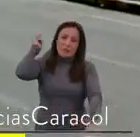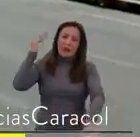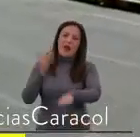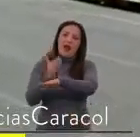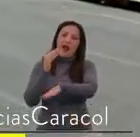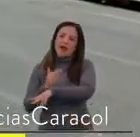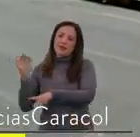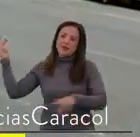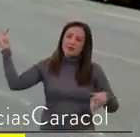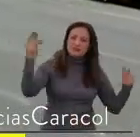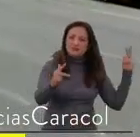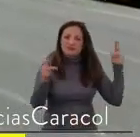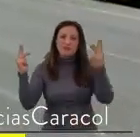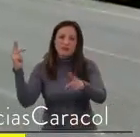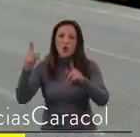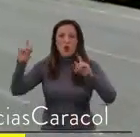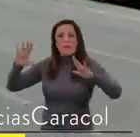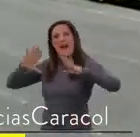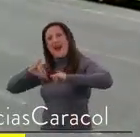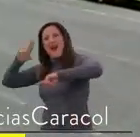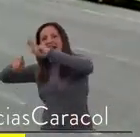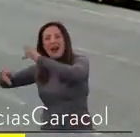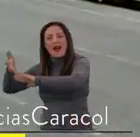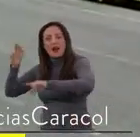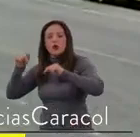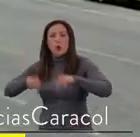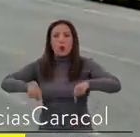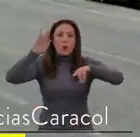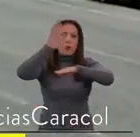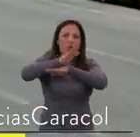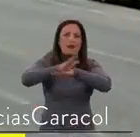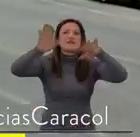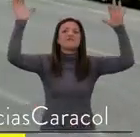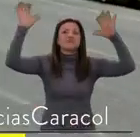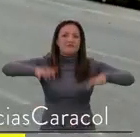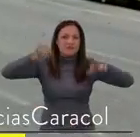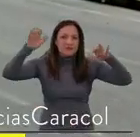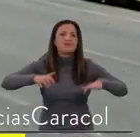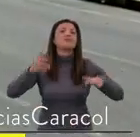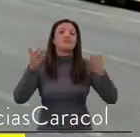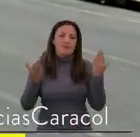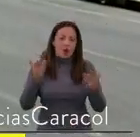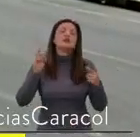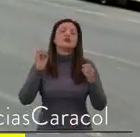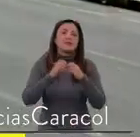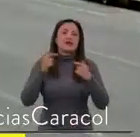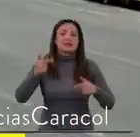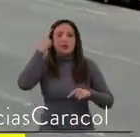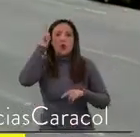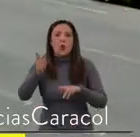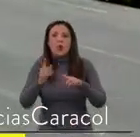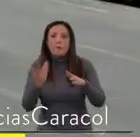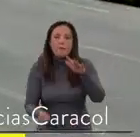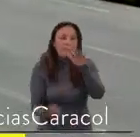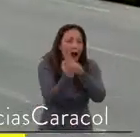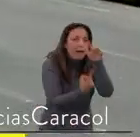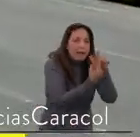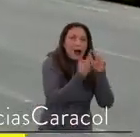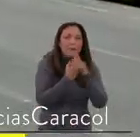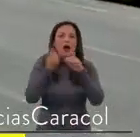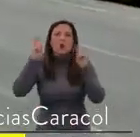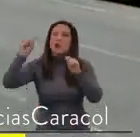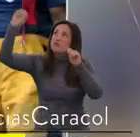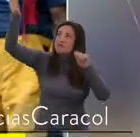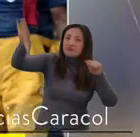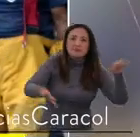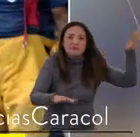teniendo en cuenta que para esta tarde se prevén lluvias y hemos tenido varias contingencias por caída de material en el sector